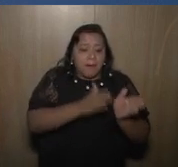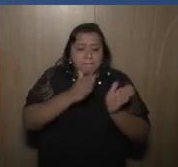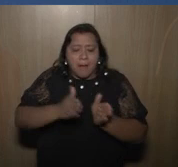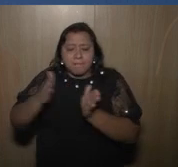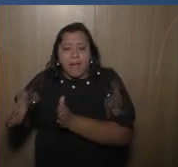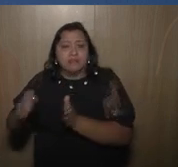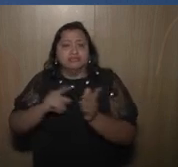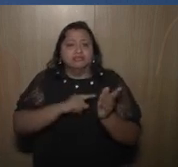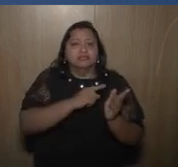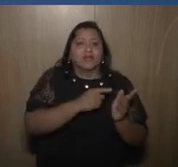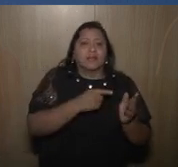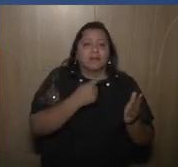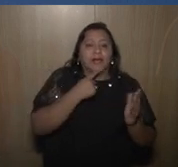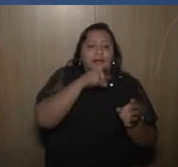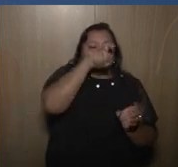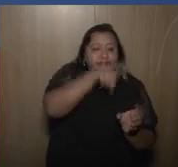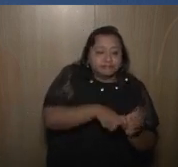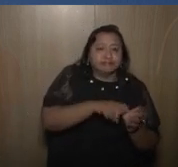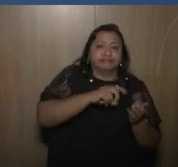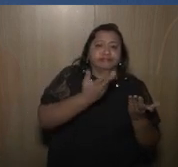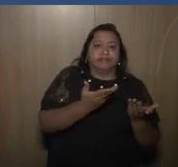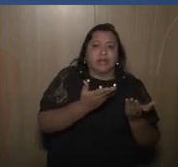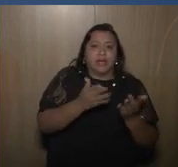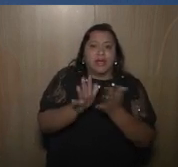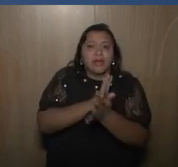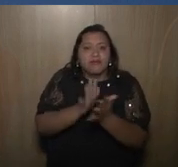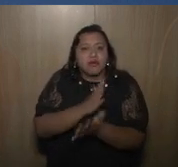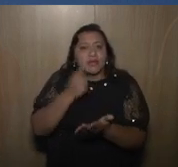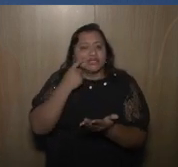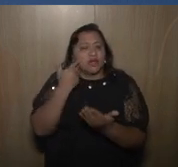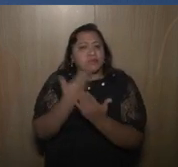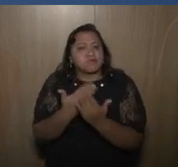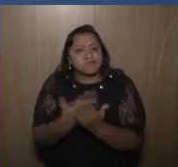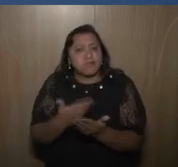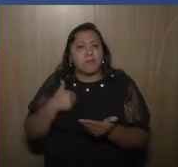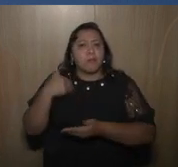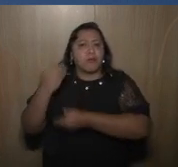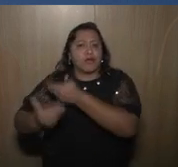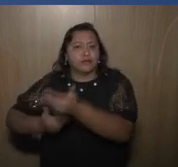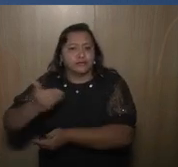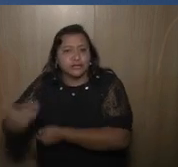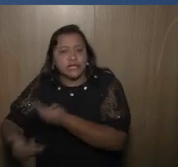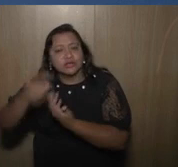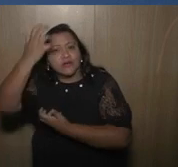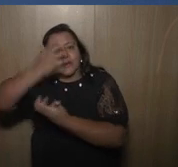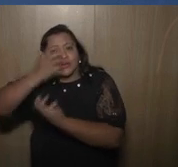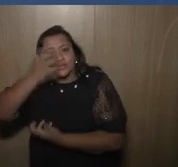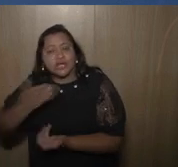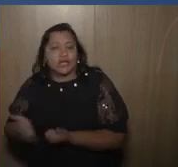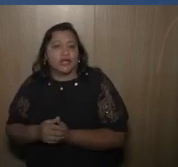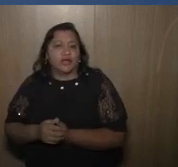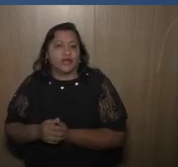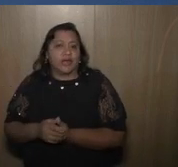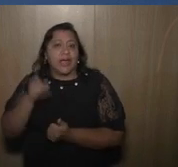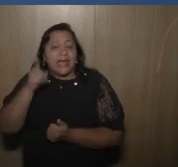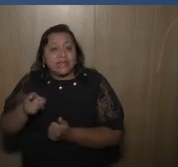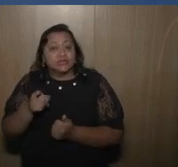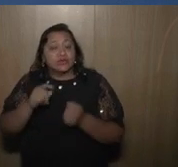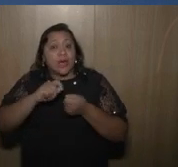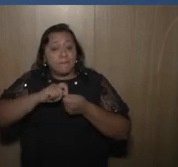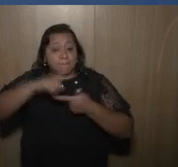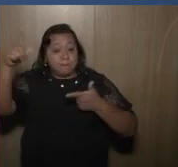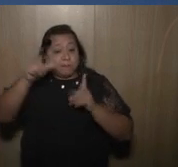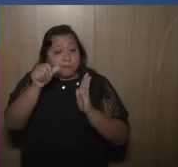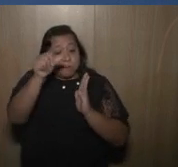trámite, en el radicado, en la verificación de la información, en el proceso de evaluación. Una